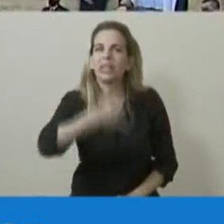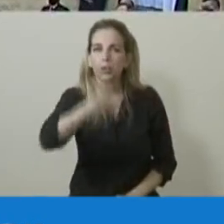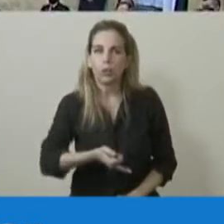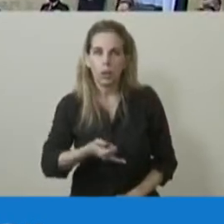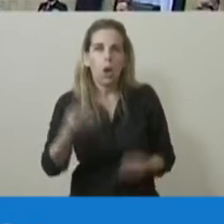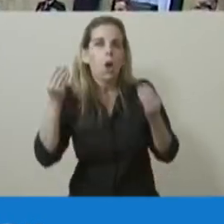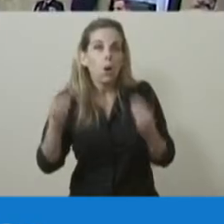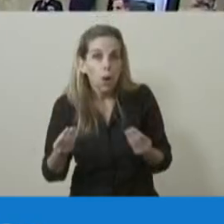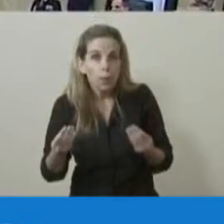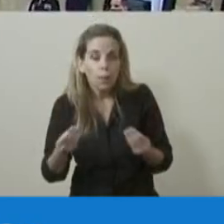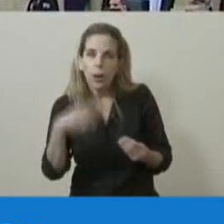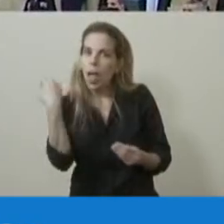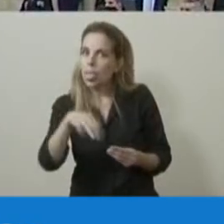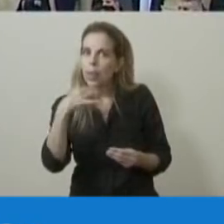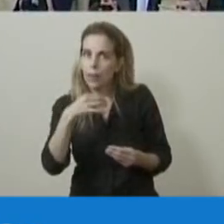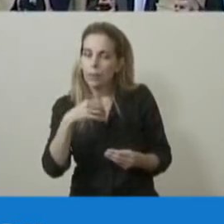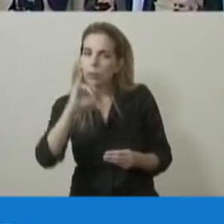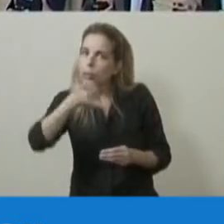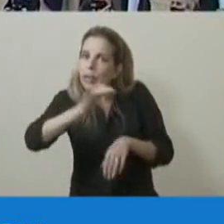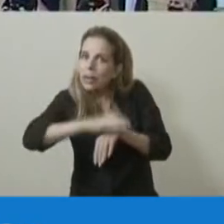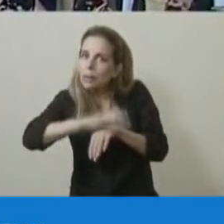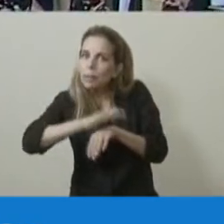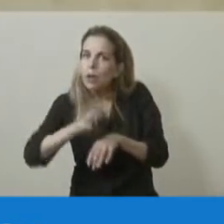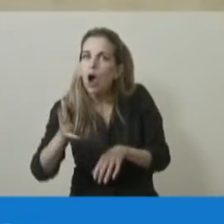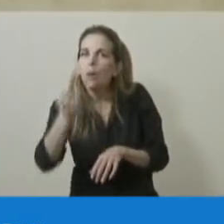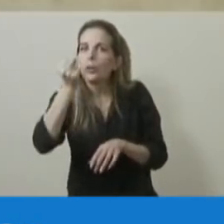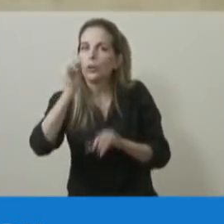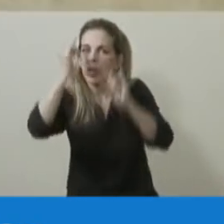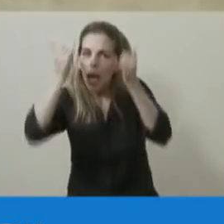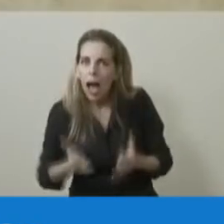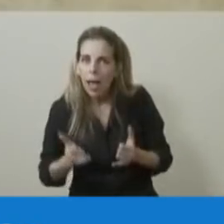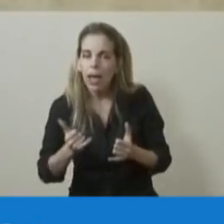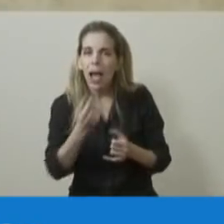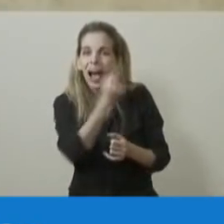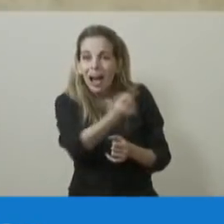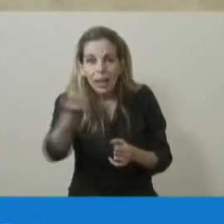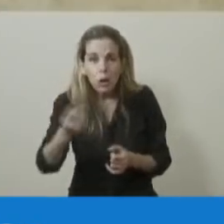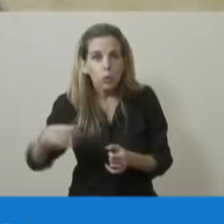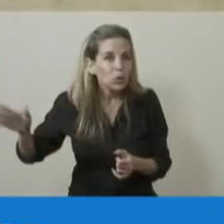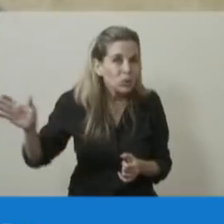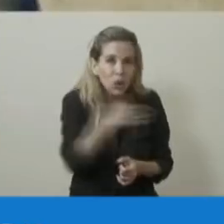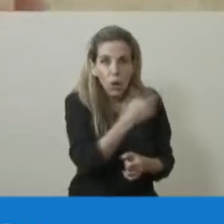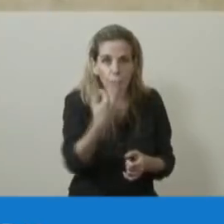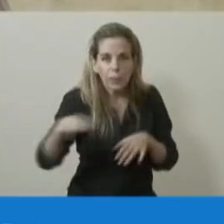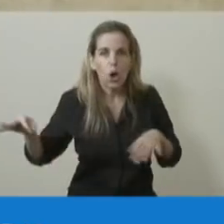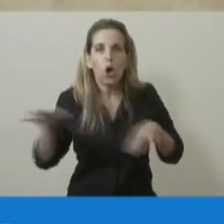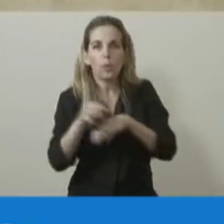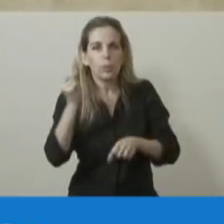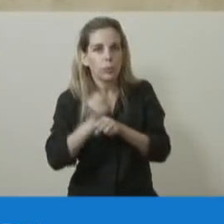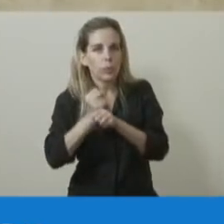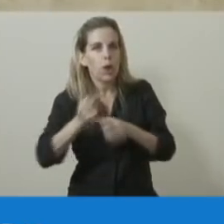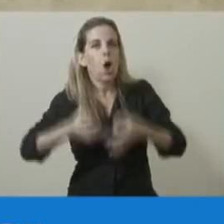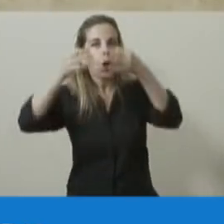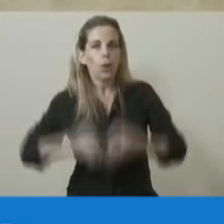hacerlo porque tenemos la oportunidad de hacerlo. Y todos debemos asumir el compromiso porque somos la generación que